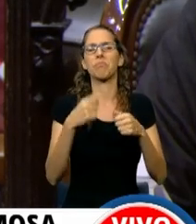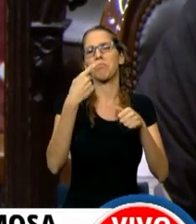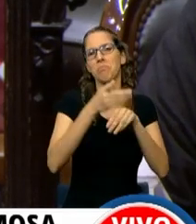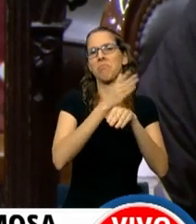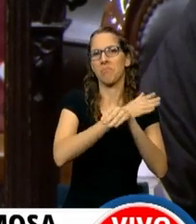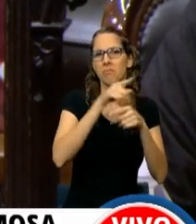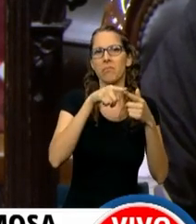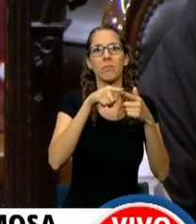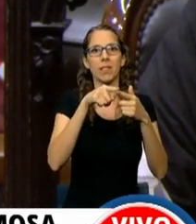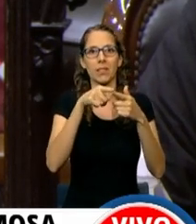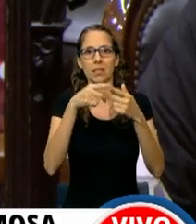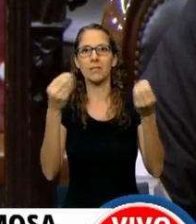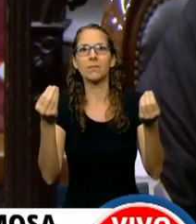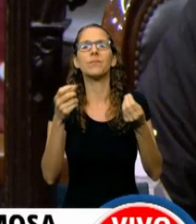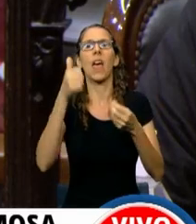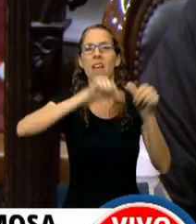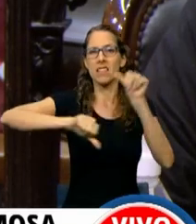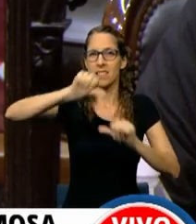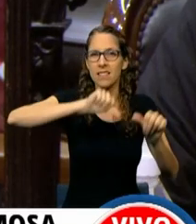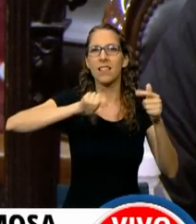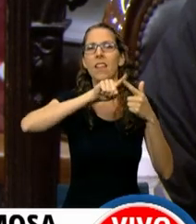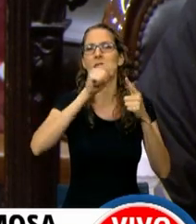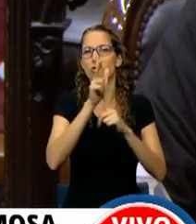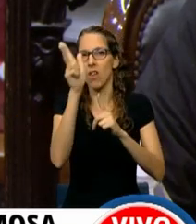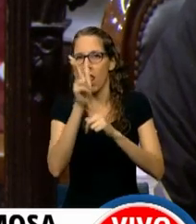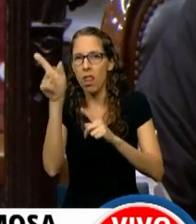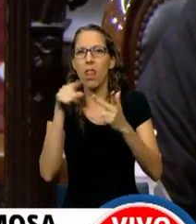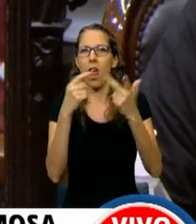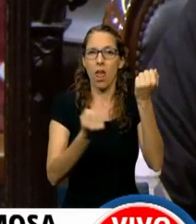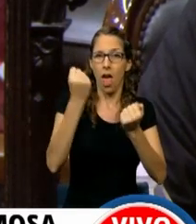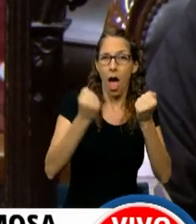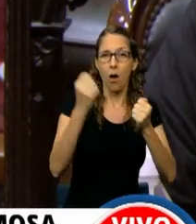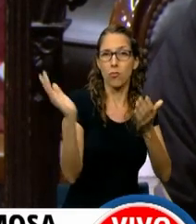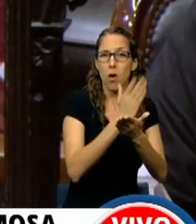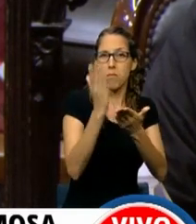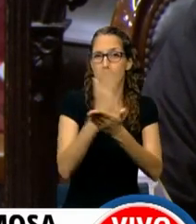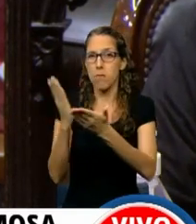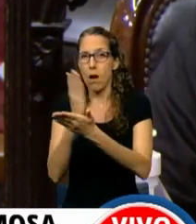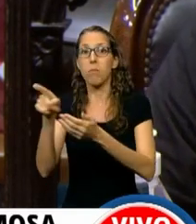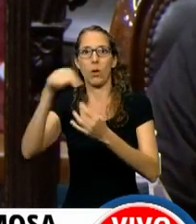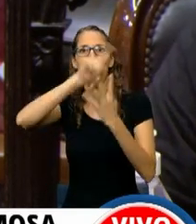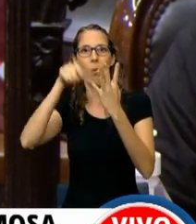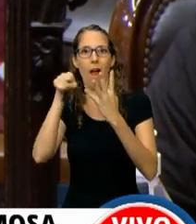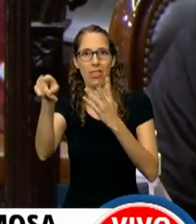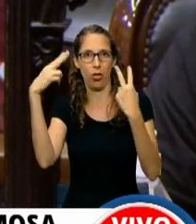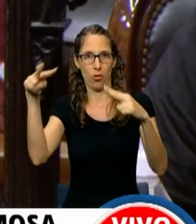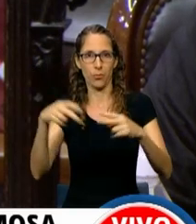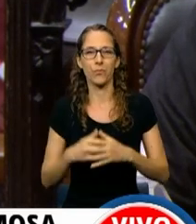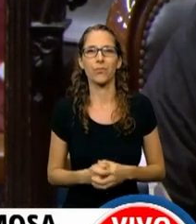de oleaginosas, del cerealero y de la automotriz. Este